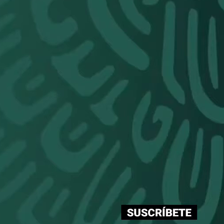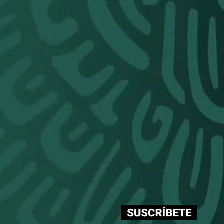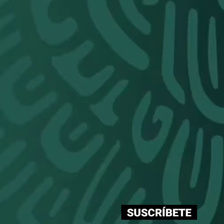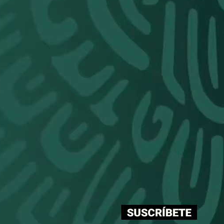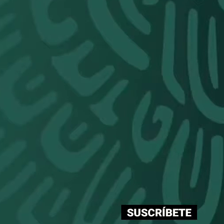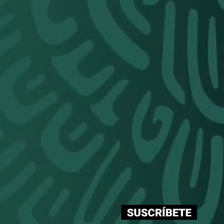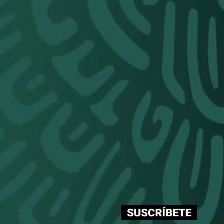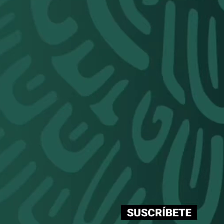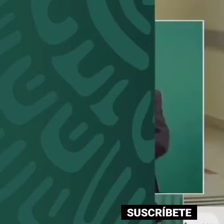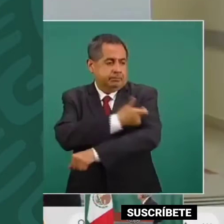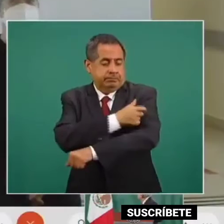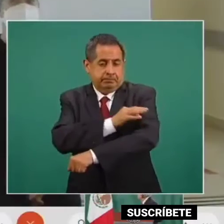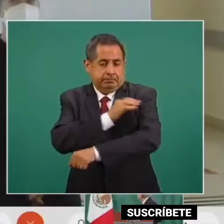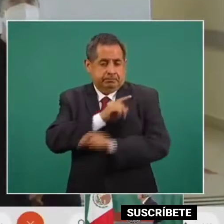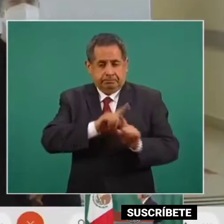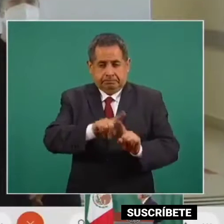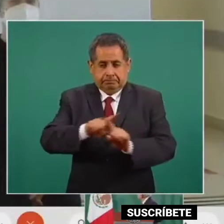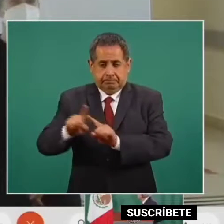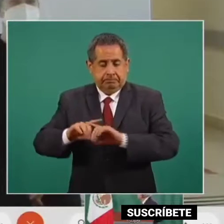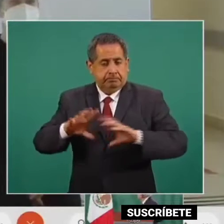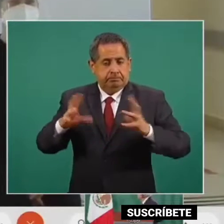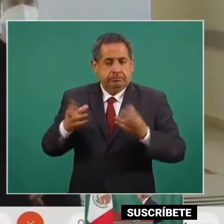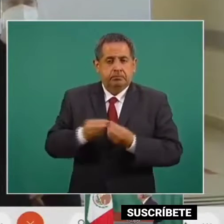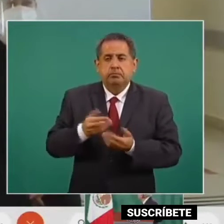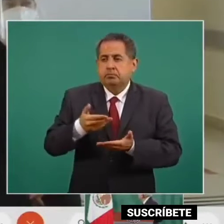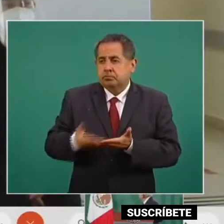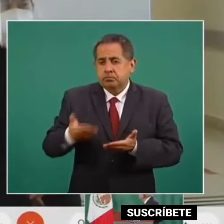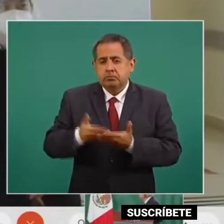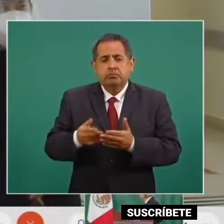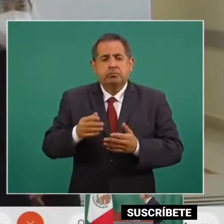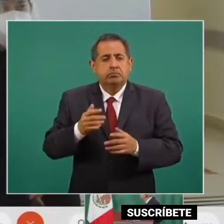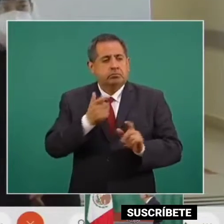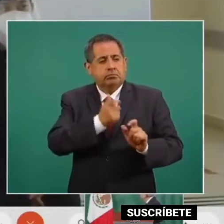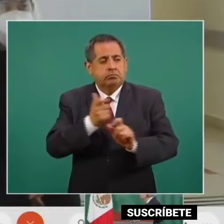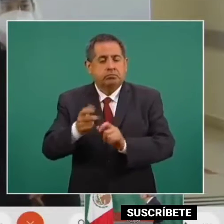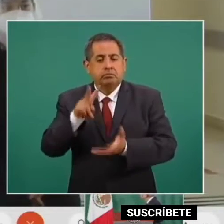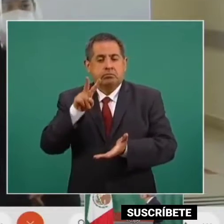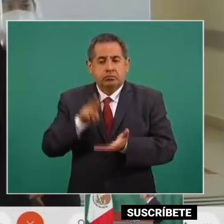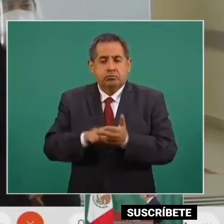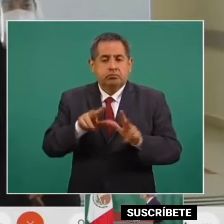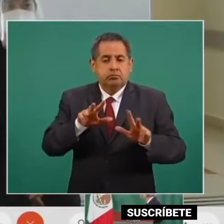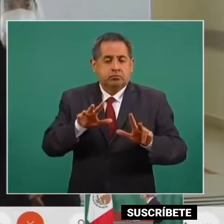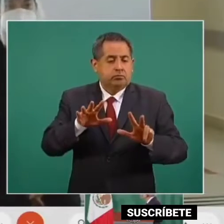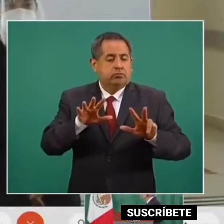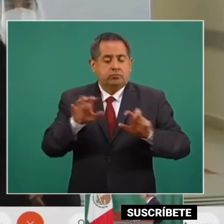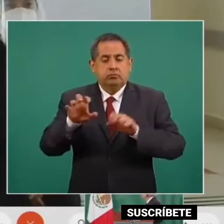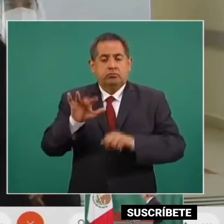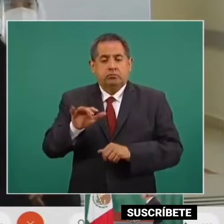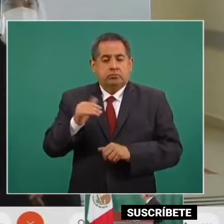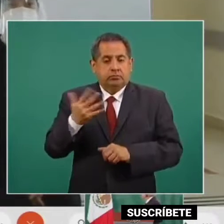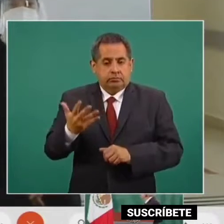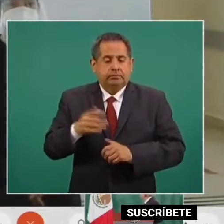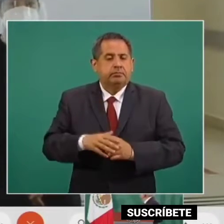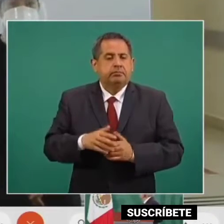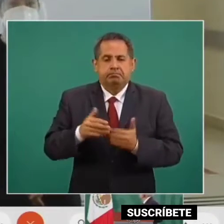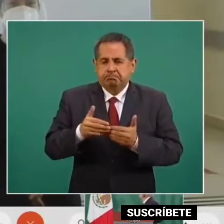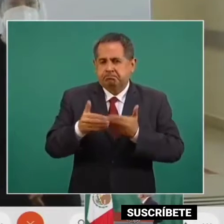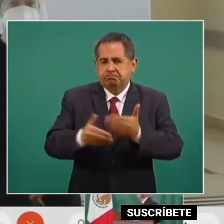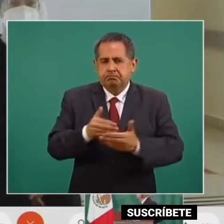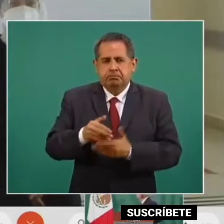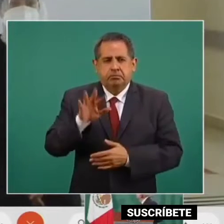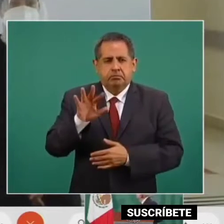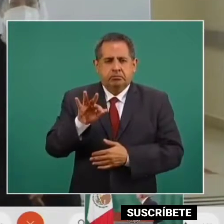dosis de la vacuna. Llevamos un total de vacunados de 2.855 y tenemos un avance del